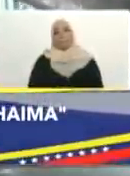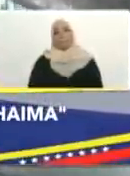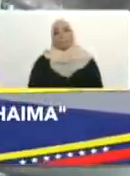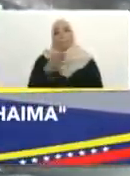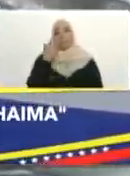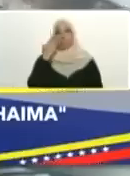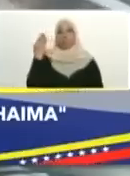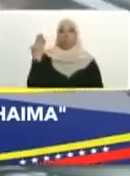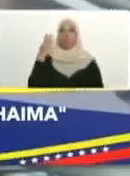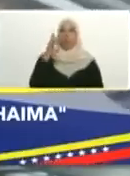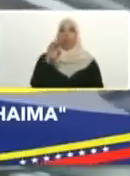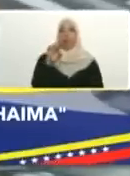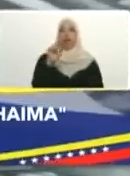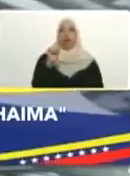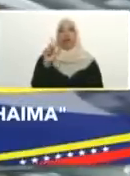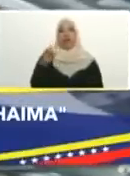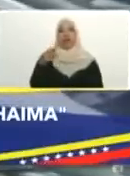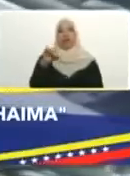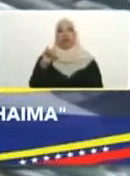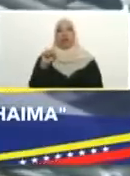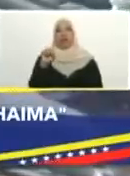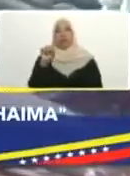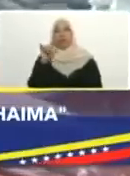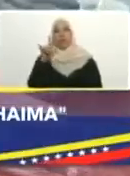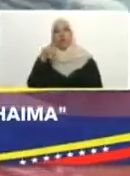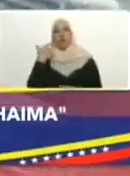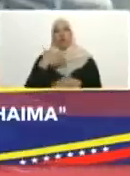Rancelis Pérez. ¿Cómo estás tú? Rancelis, ¿cómo